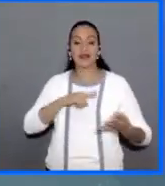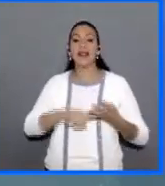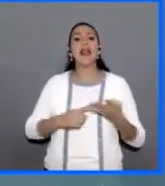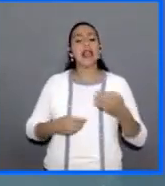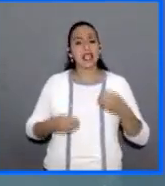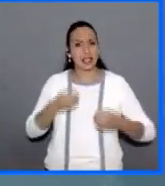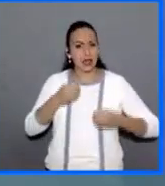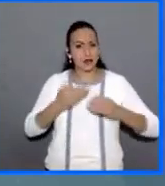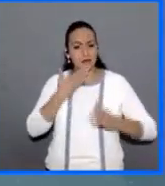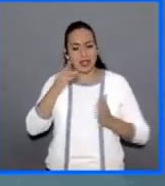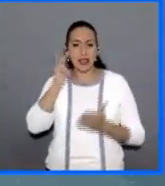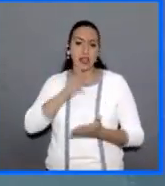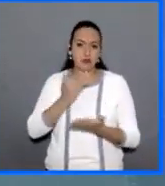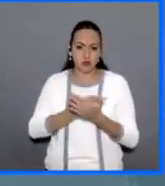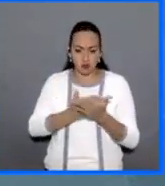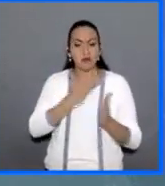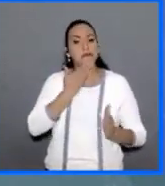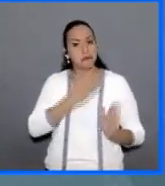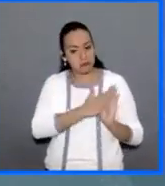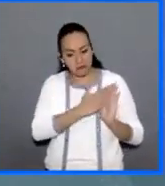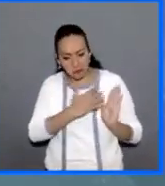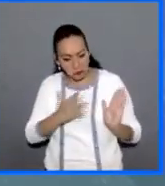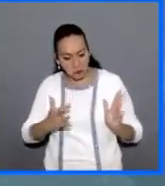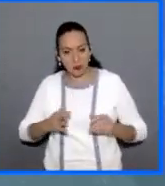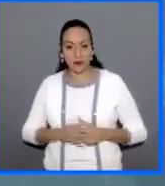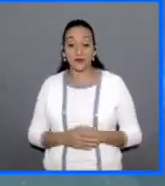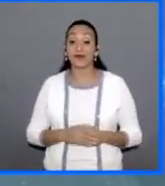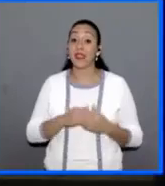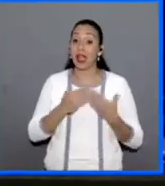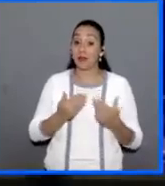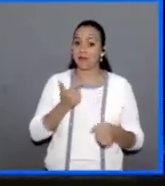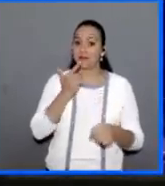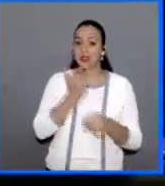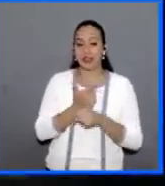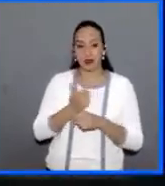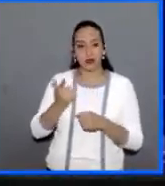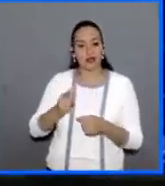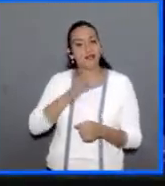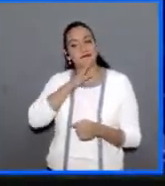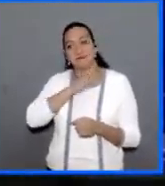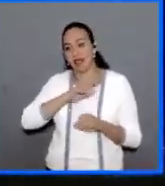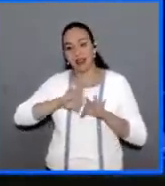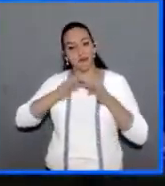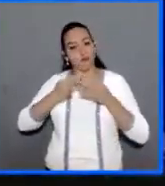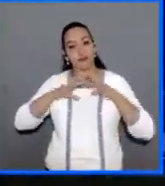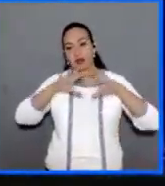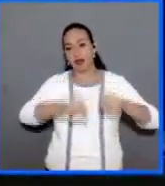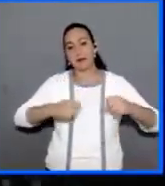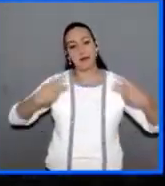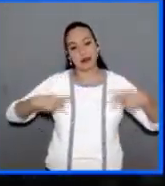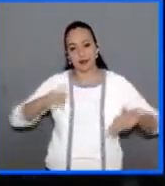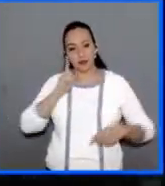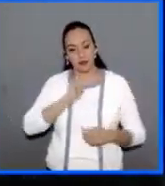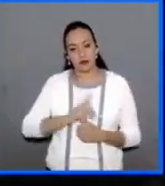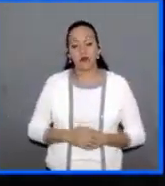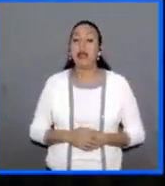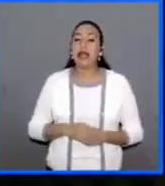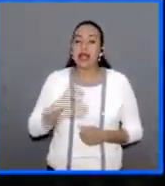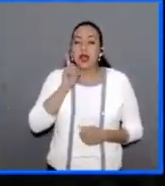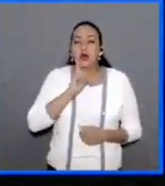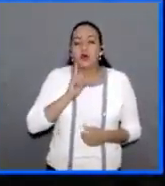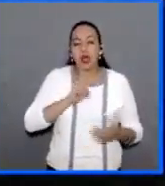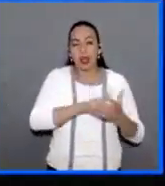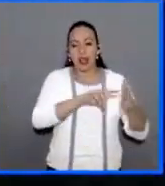pruebas. Además, evidencia la arbitrariedad del arraigo. Así, reconoció a la víctima que pasó injustamente presa por